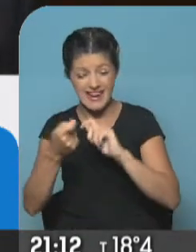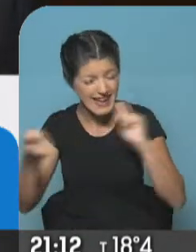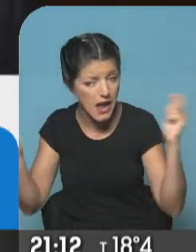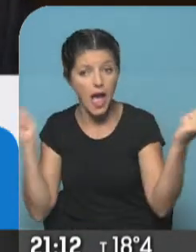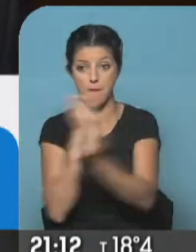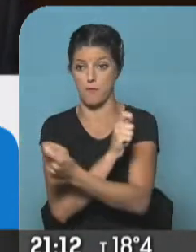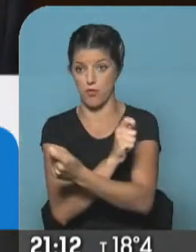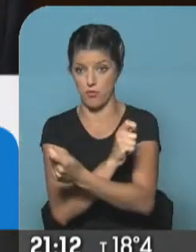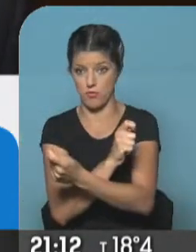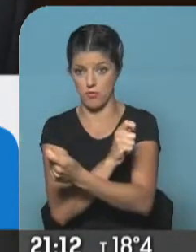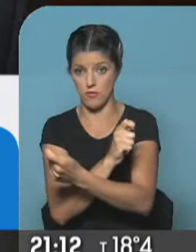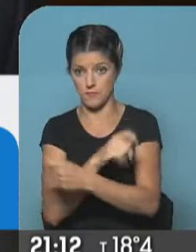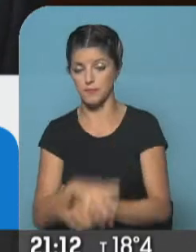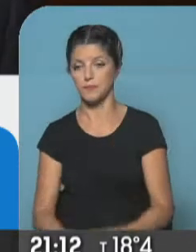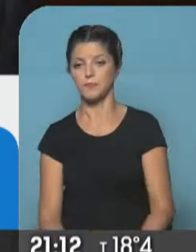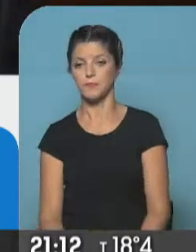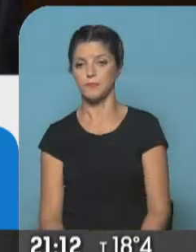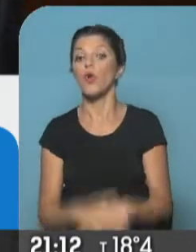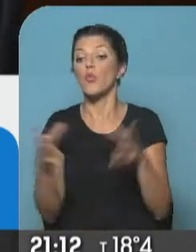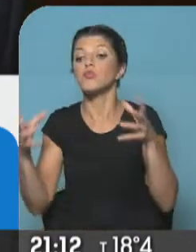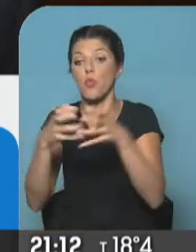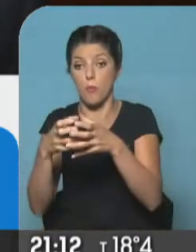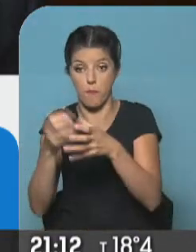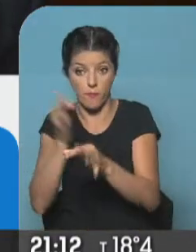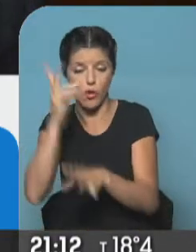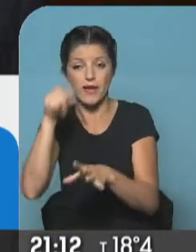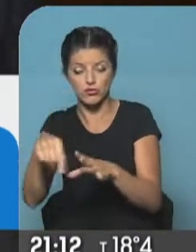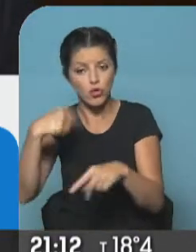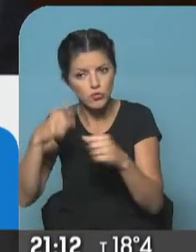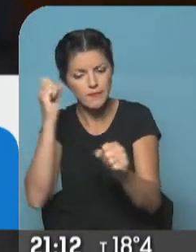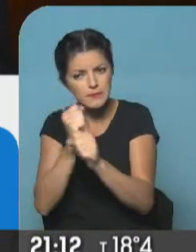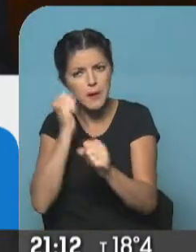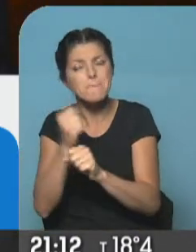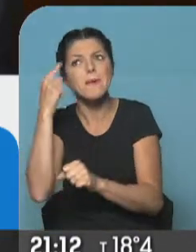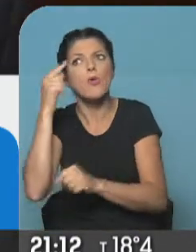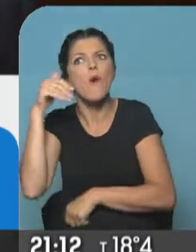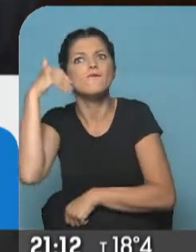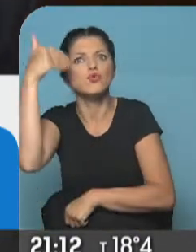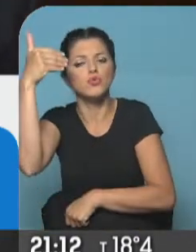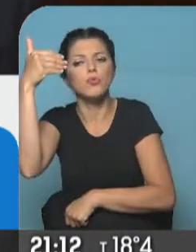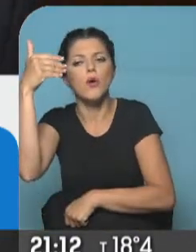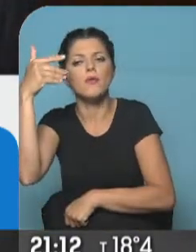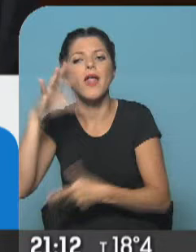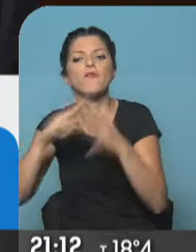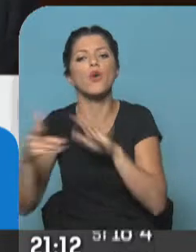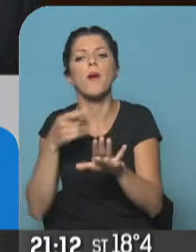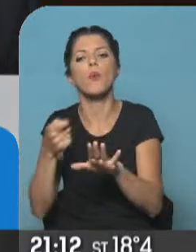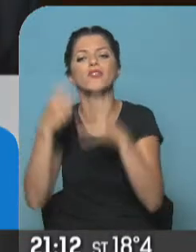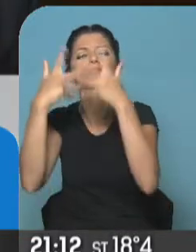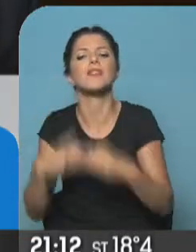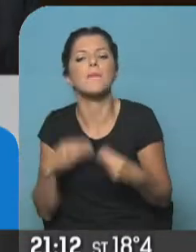a través de una comisión de notables que todavía está trabajando para ver cuál es el futuro del sistema previsional que queremos para la